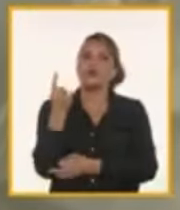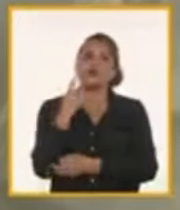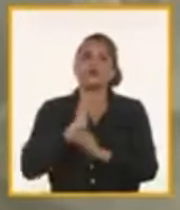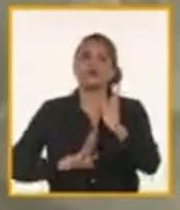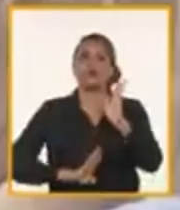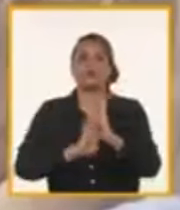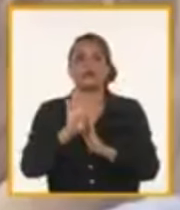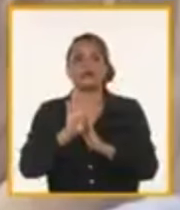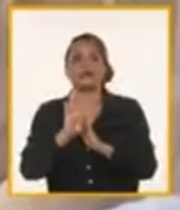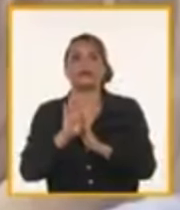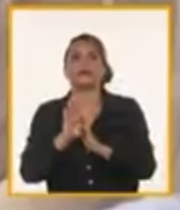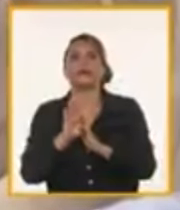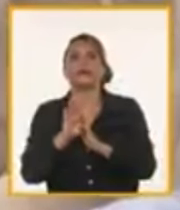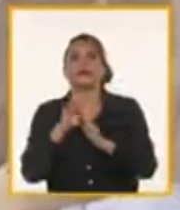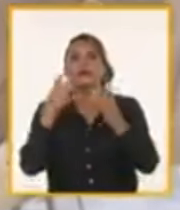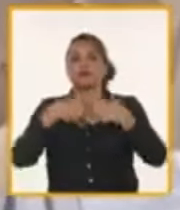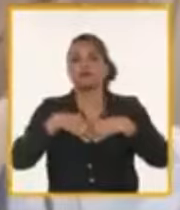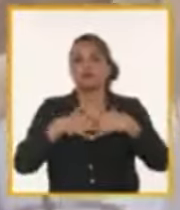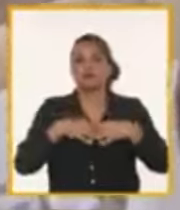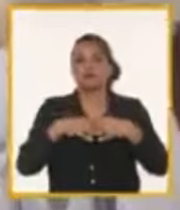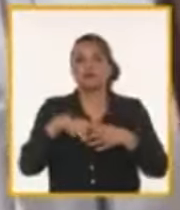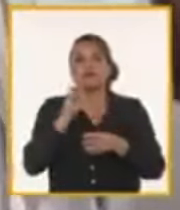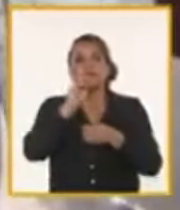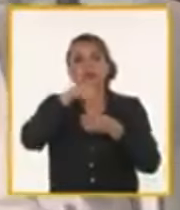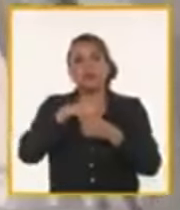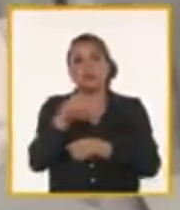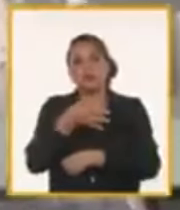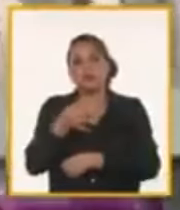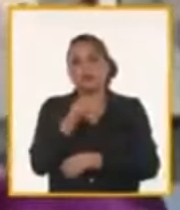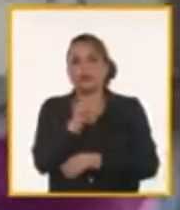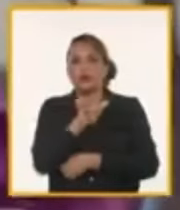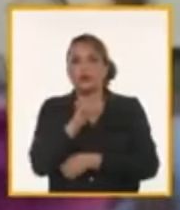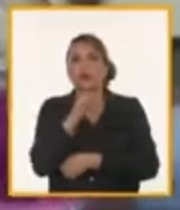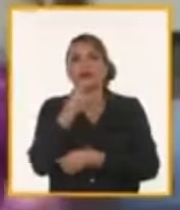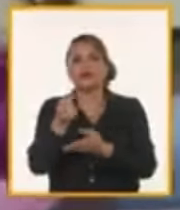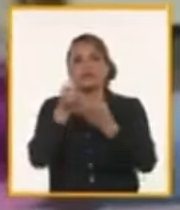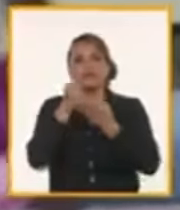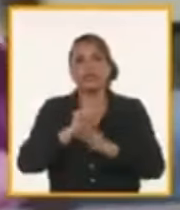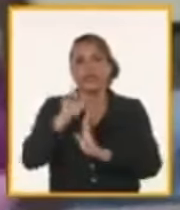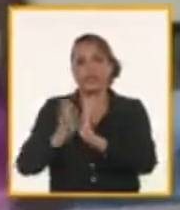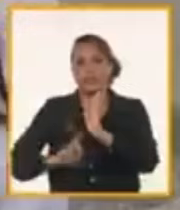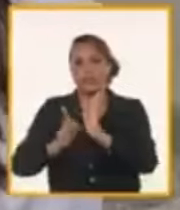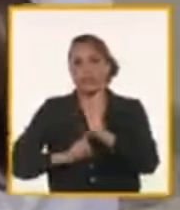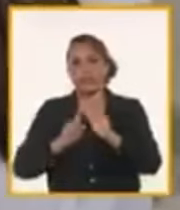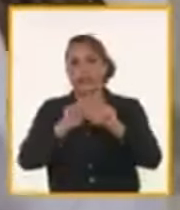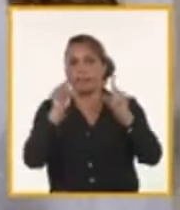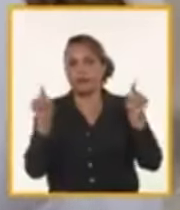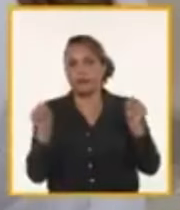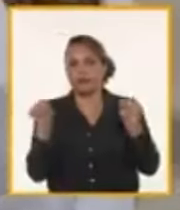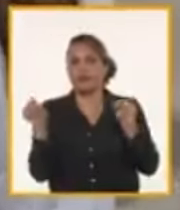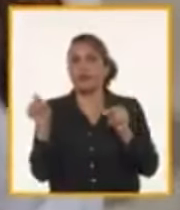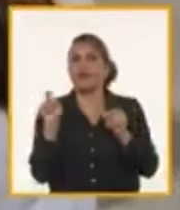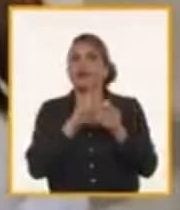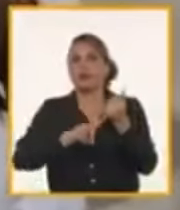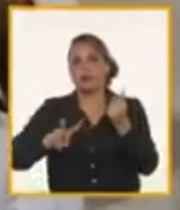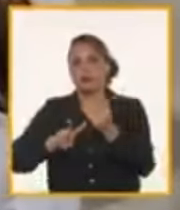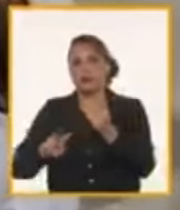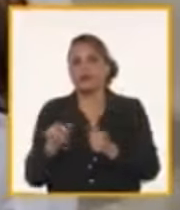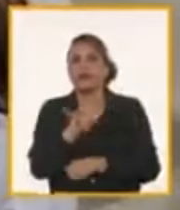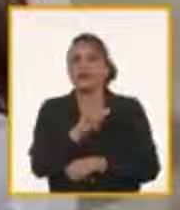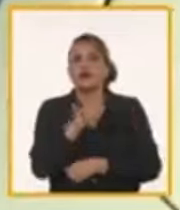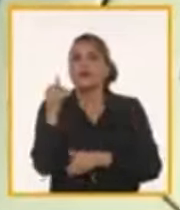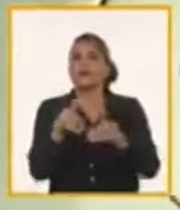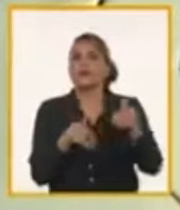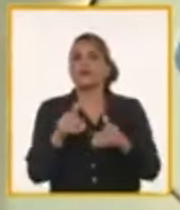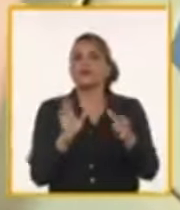desarrollo agroindustrial del territorio sino además al desarrollo energético del territorio también participamos en en el